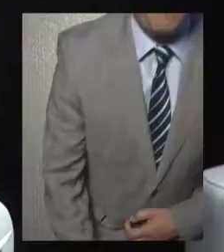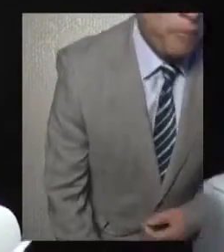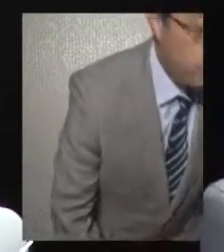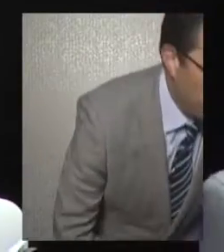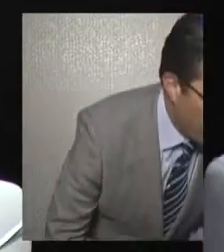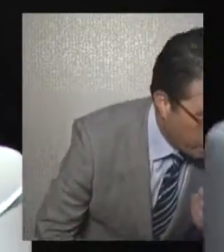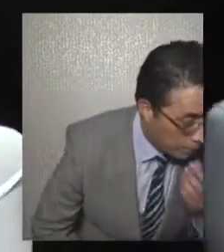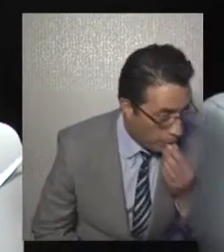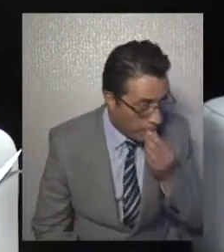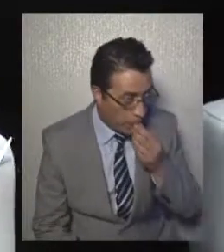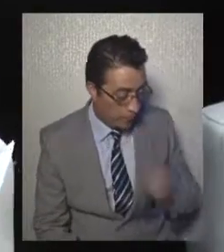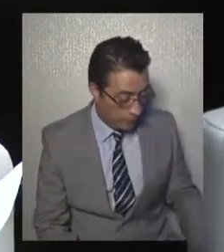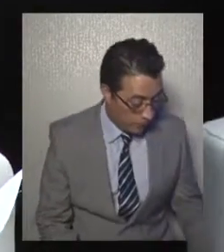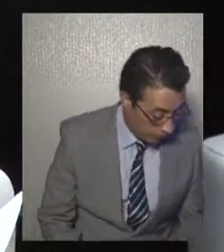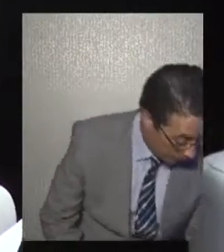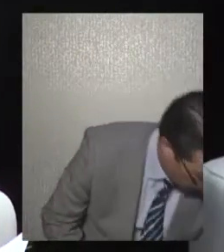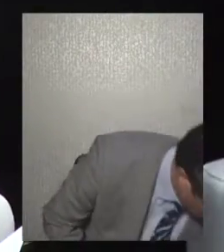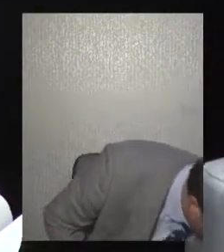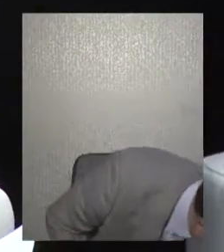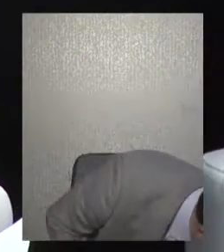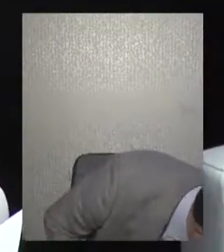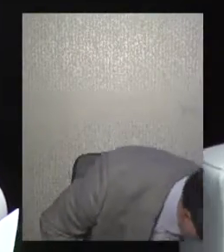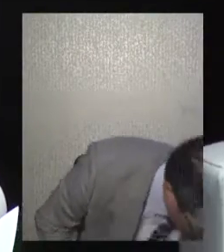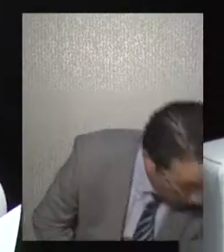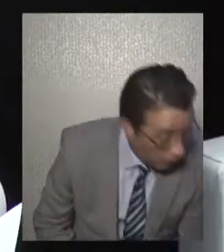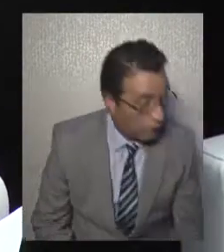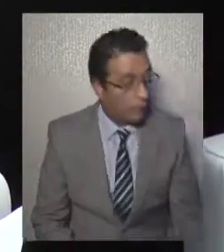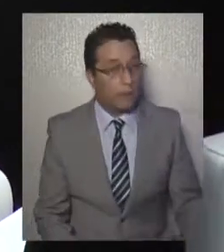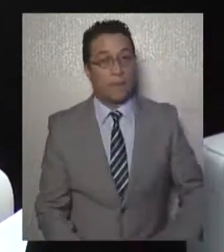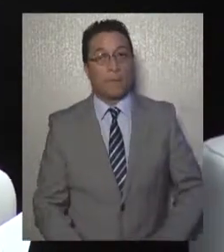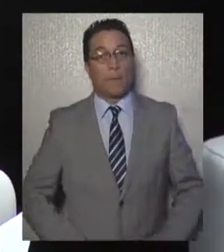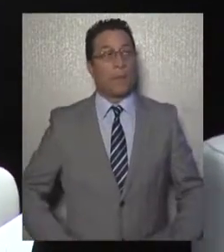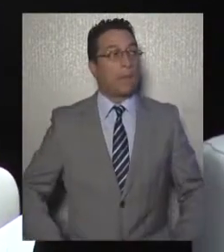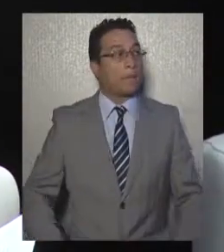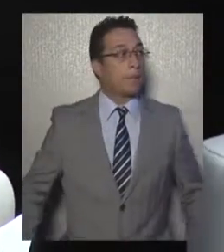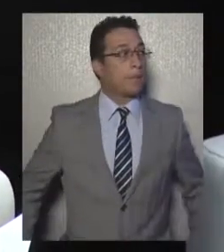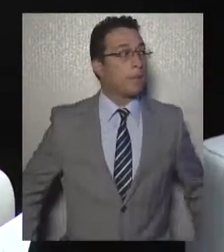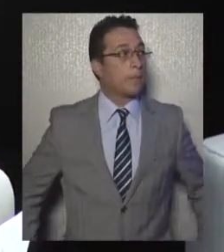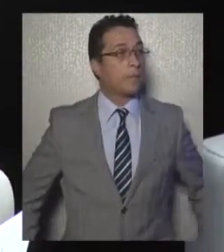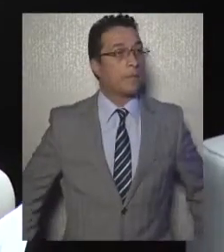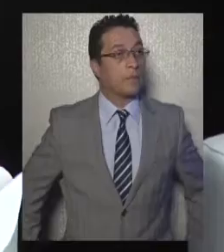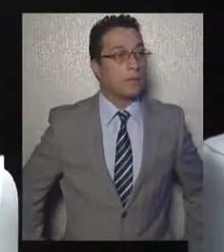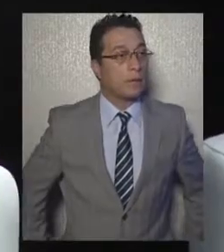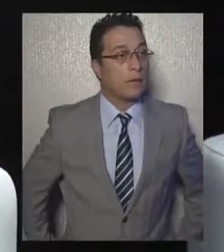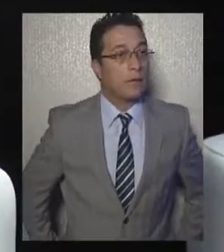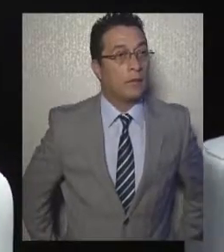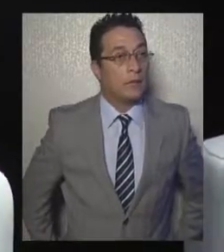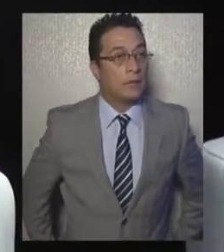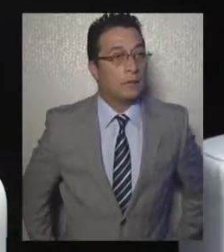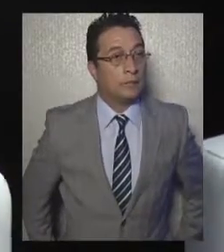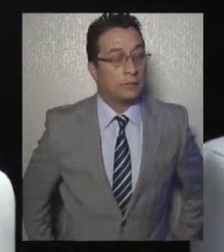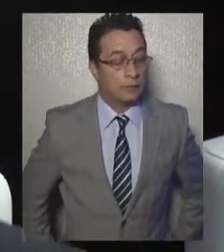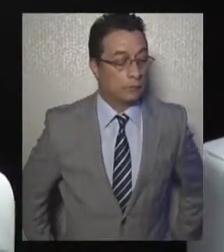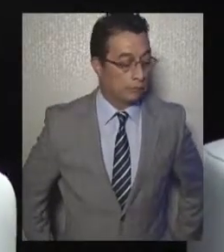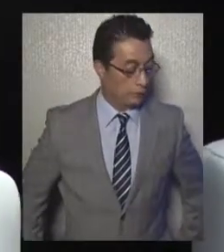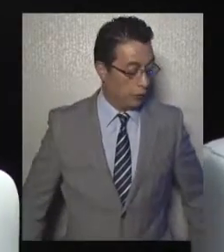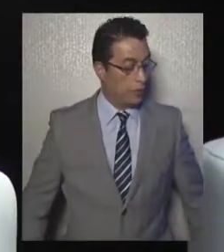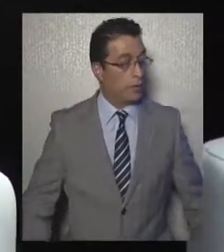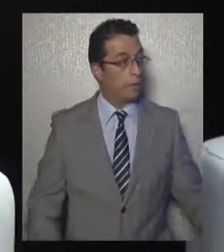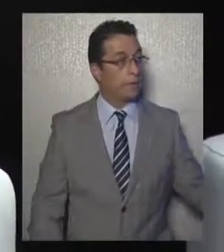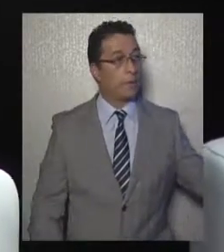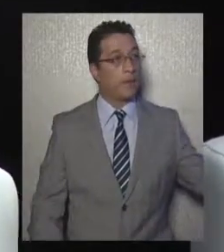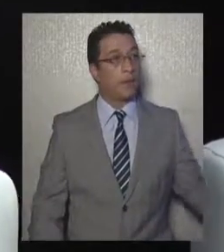¿Está activado el micrófono? ¿Me van a dejar sin micrófono? Espérate, ahí sí, ahí, ahí sí. Ahí está funcionando.